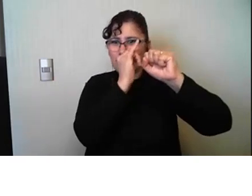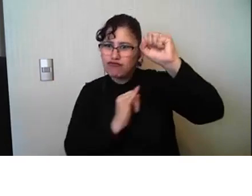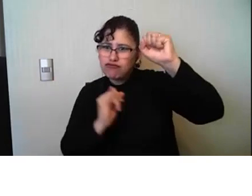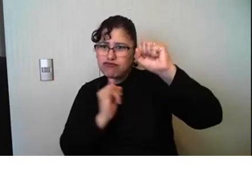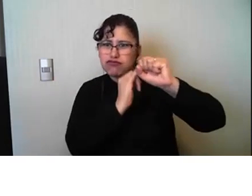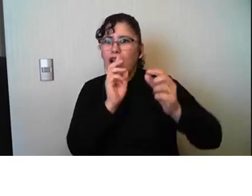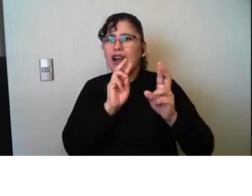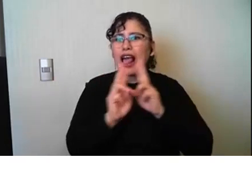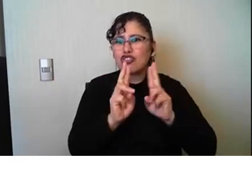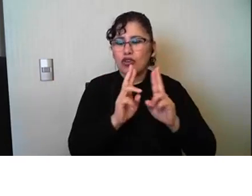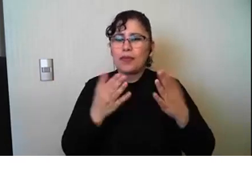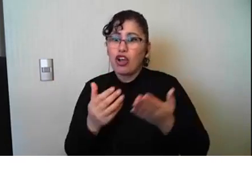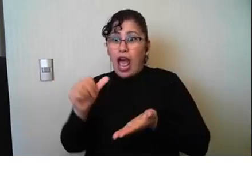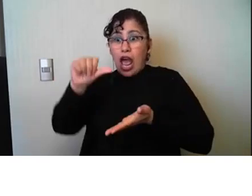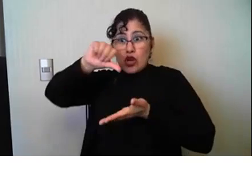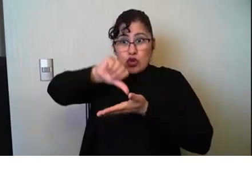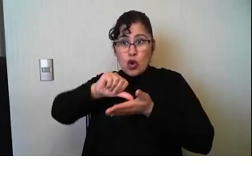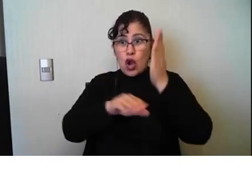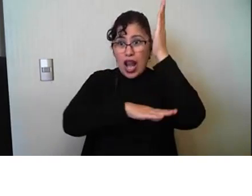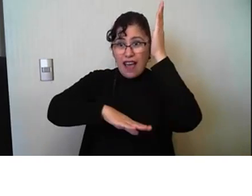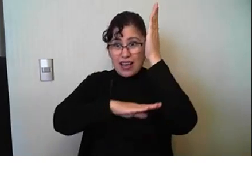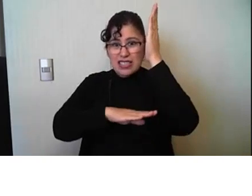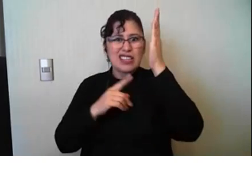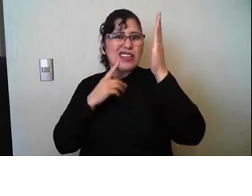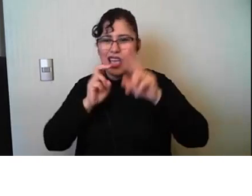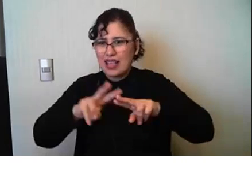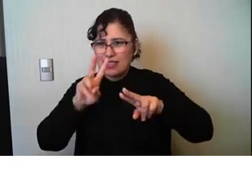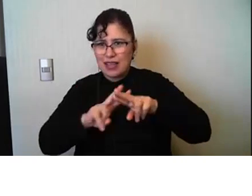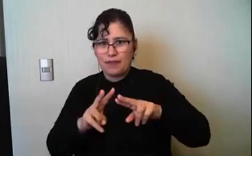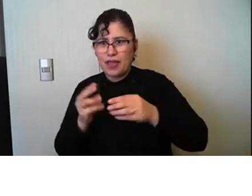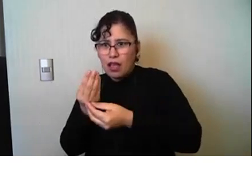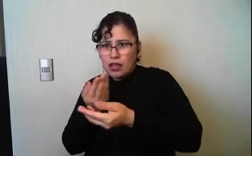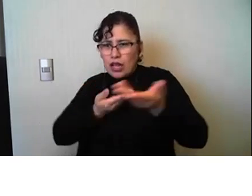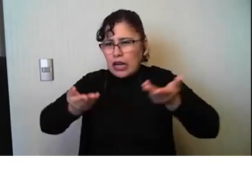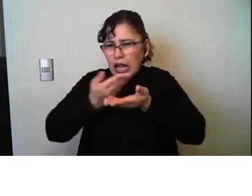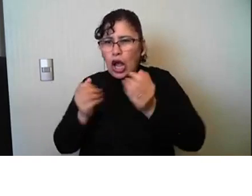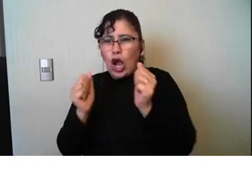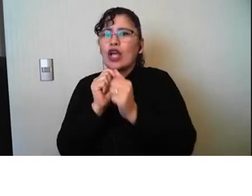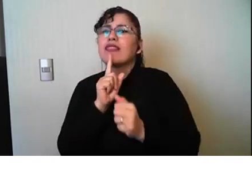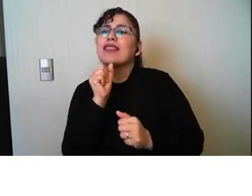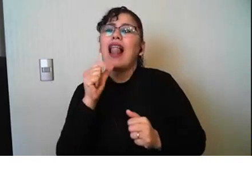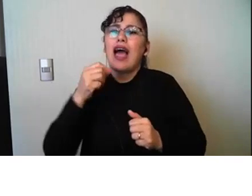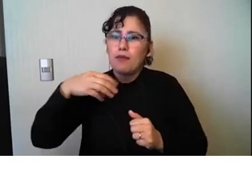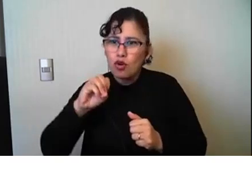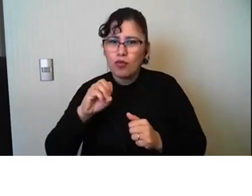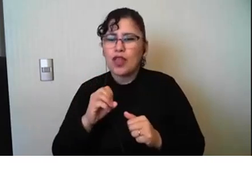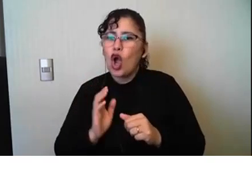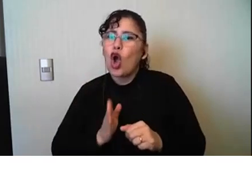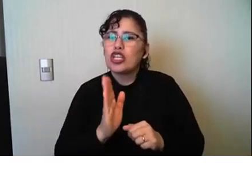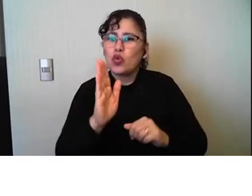de alguna u otra forma van a interaccionar con el tálamo para que el tálamo o siga excitando